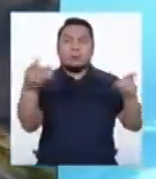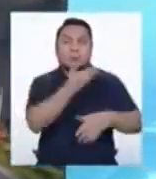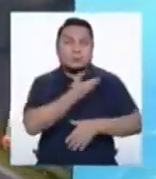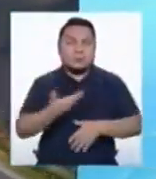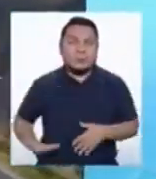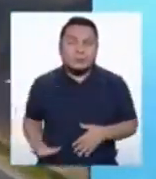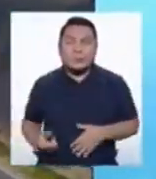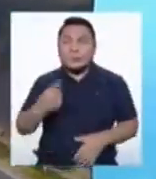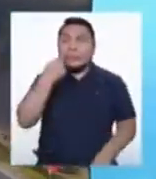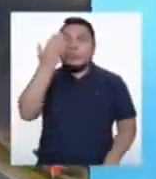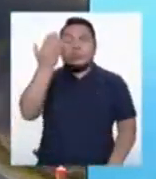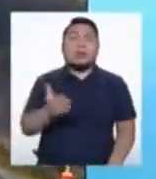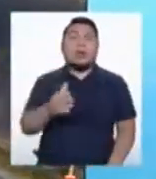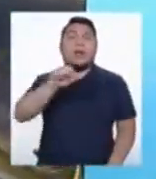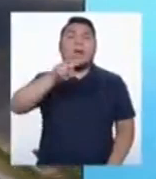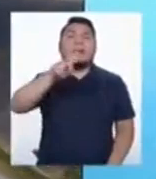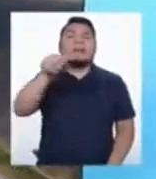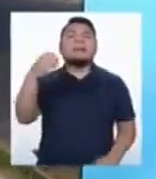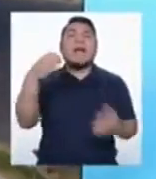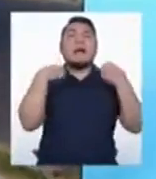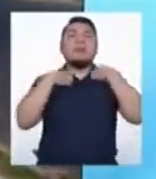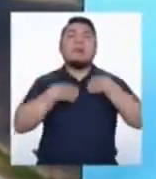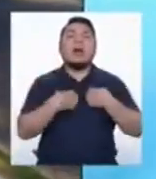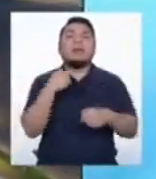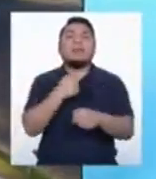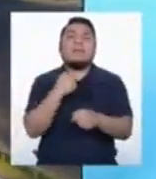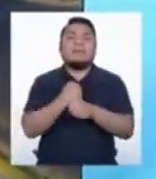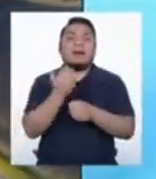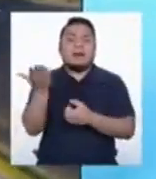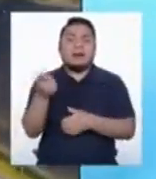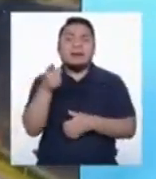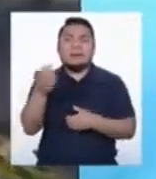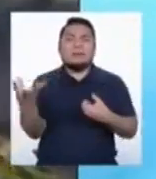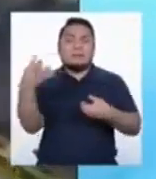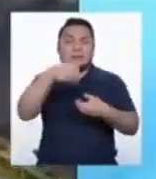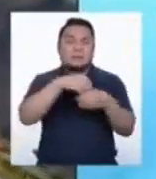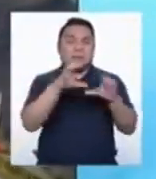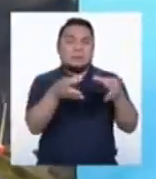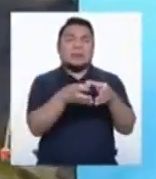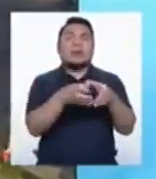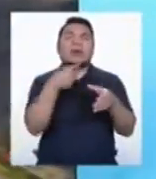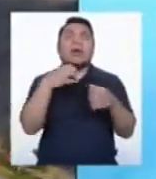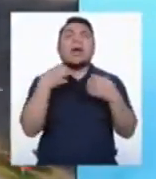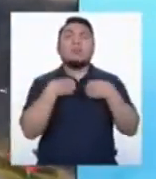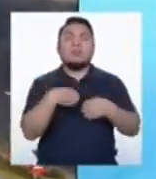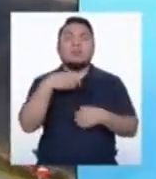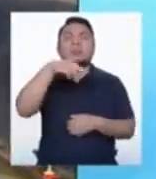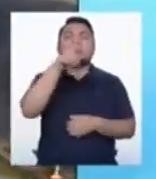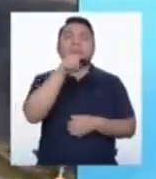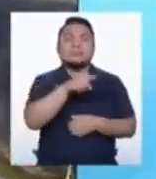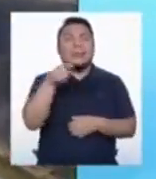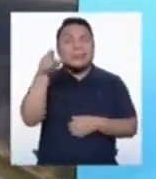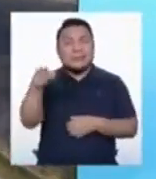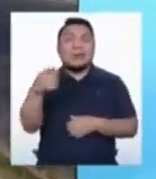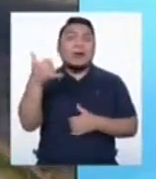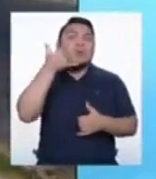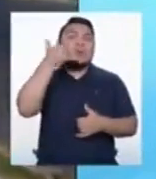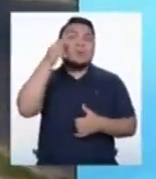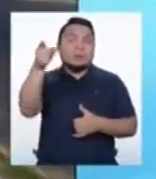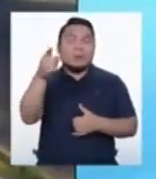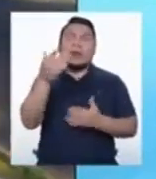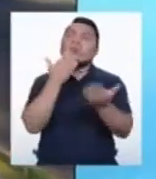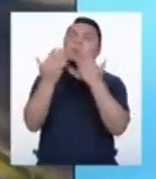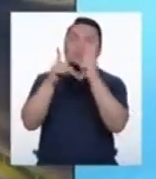Oxal Ábalos, él es abogado laboralista, socio además, asociado del Estudio Muñiz, nos atiende para despejar algunas dudas.